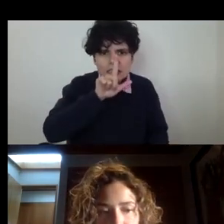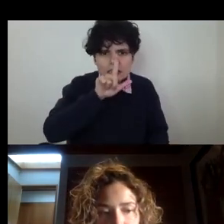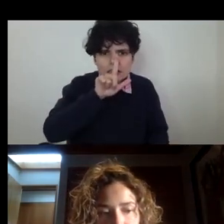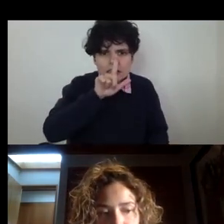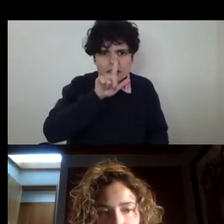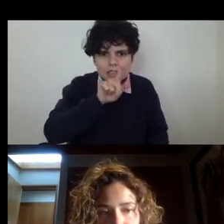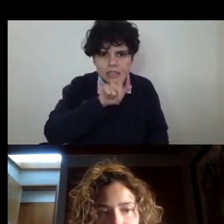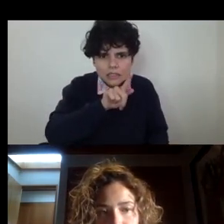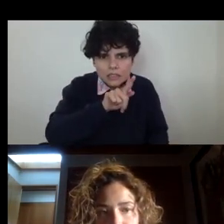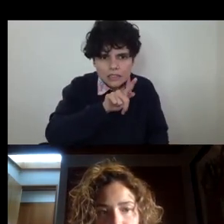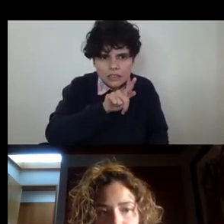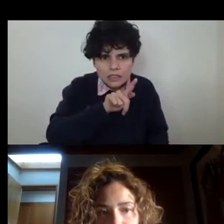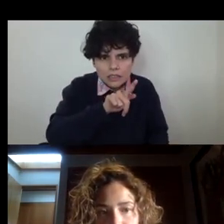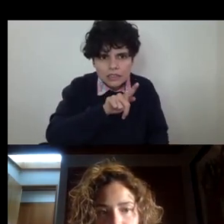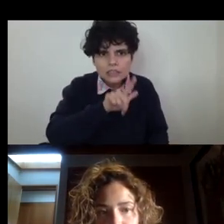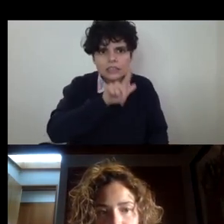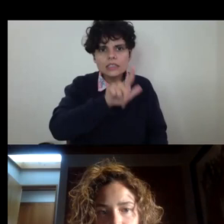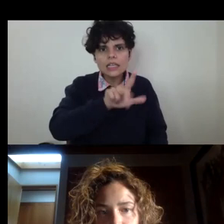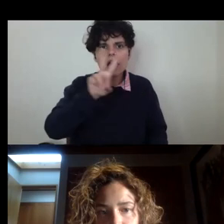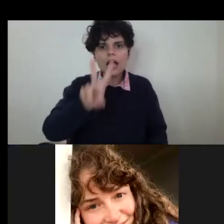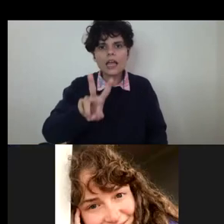bastante caótica, y